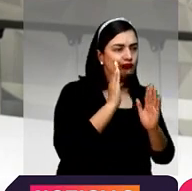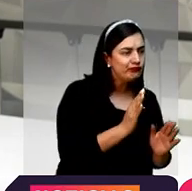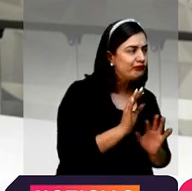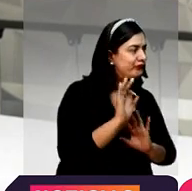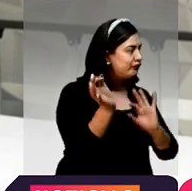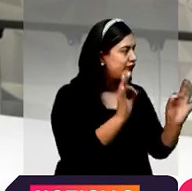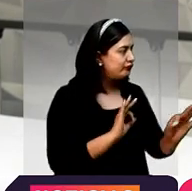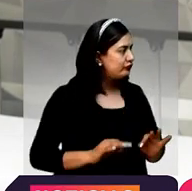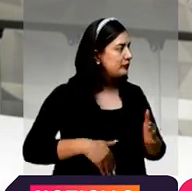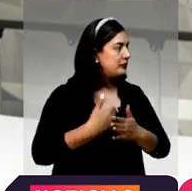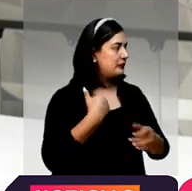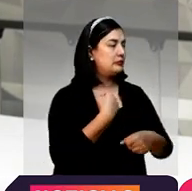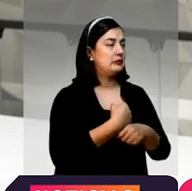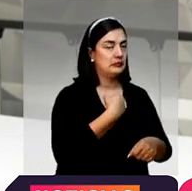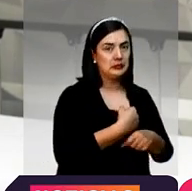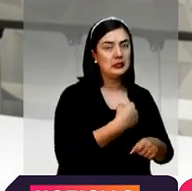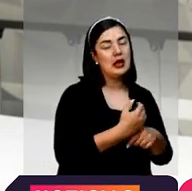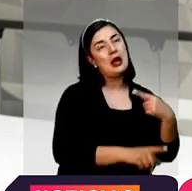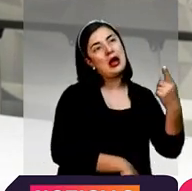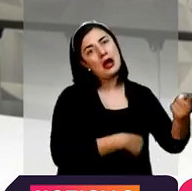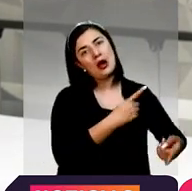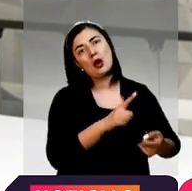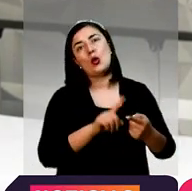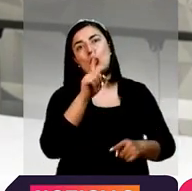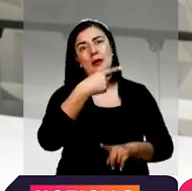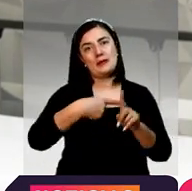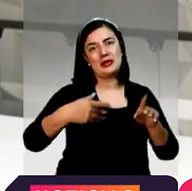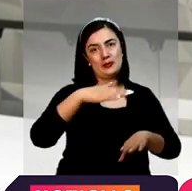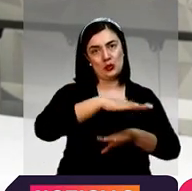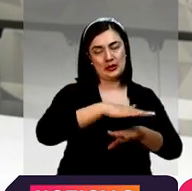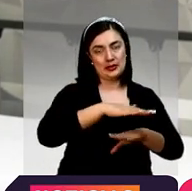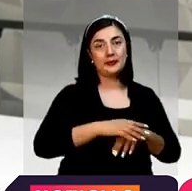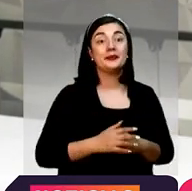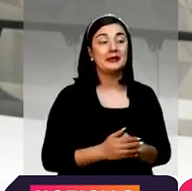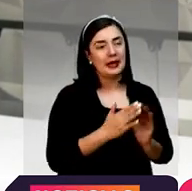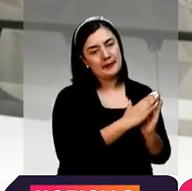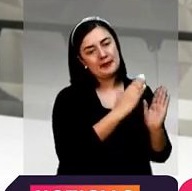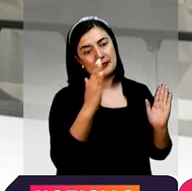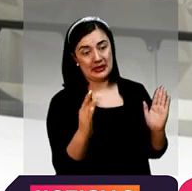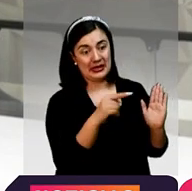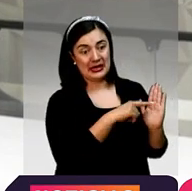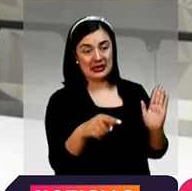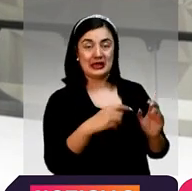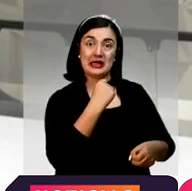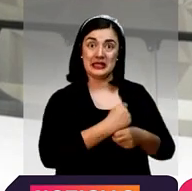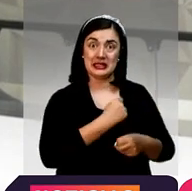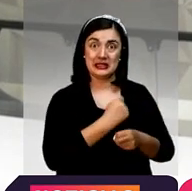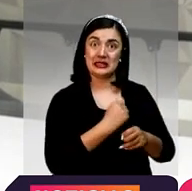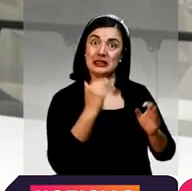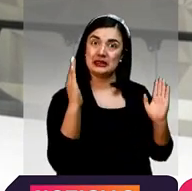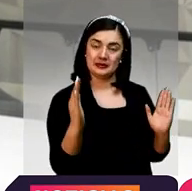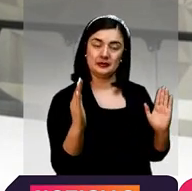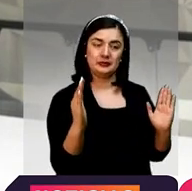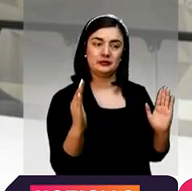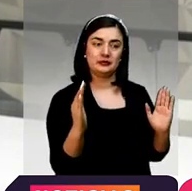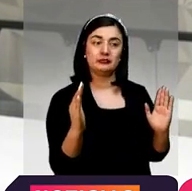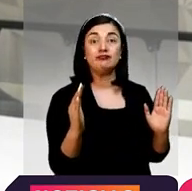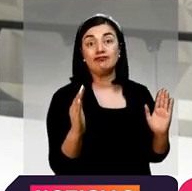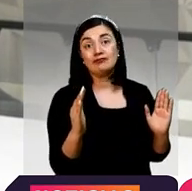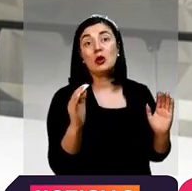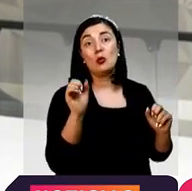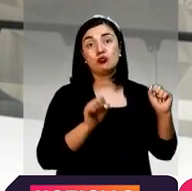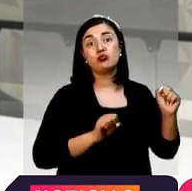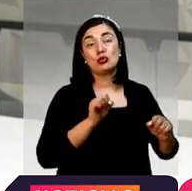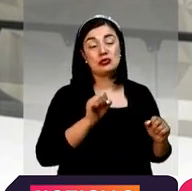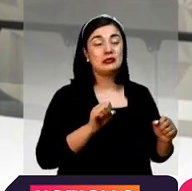trabajar, y va hasta la 1:30 de la tarde. Durante esa jornada laboral, uno pues puede encontrarse